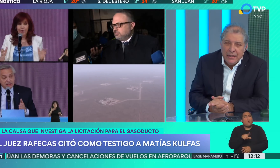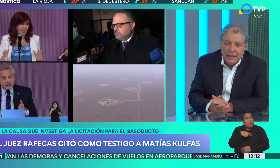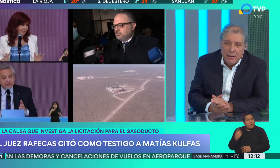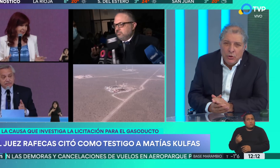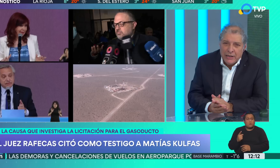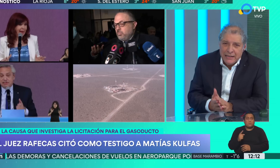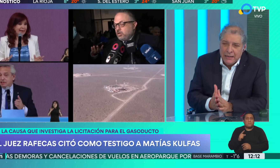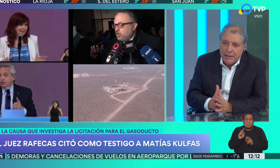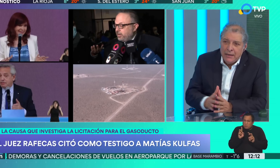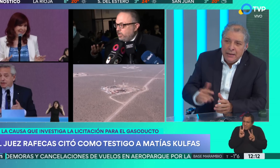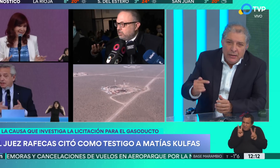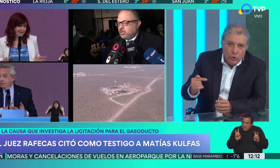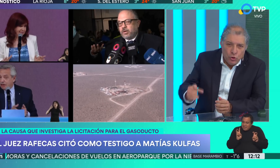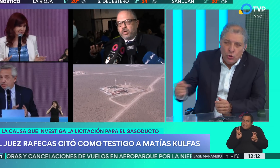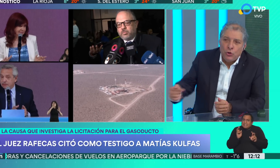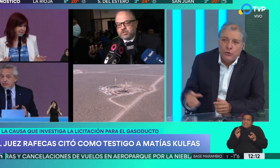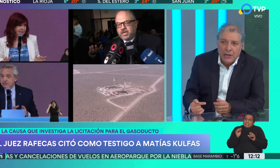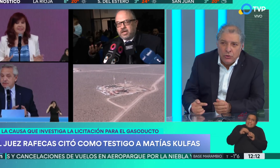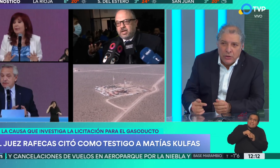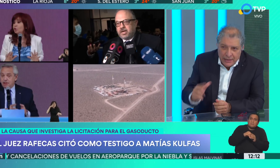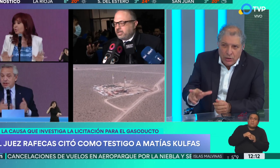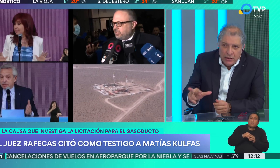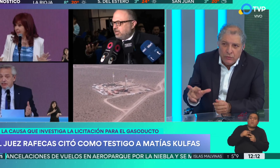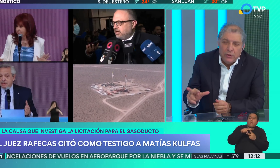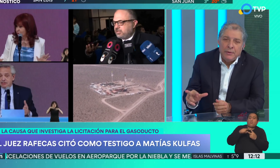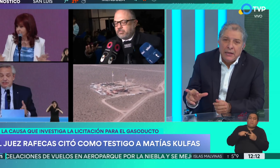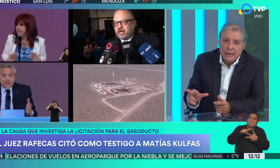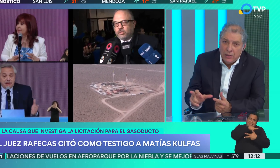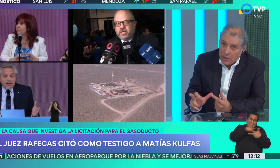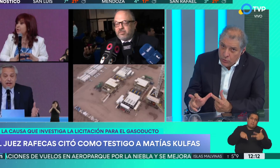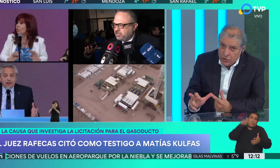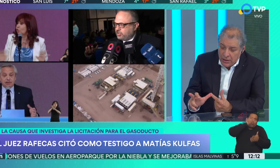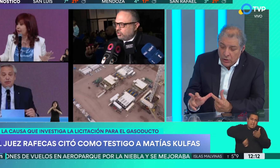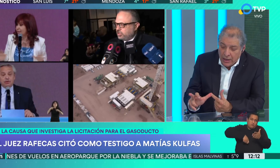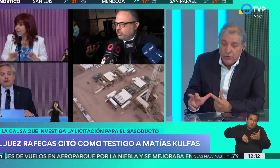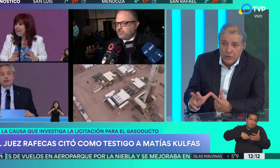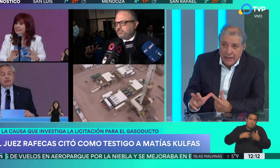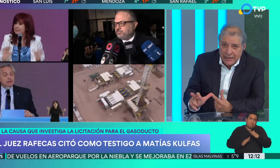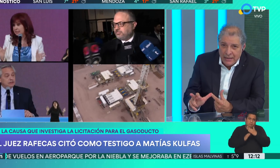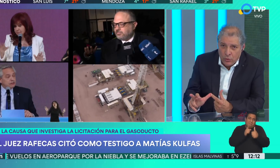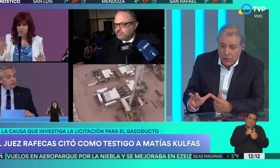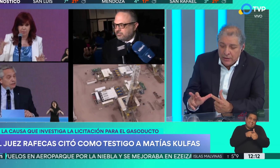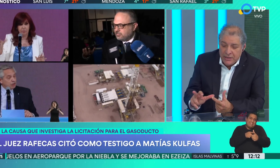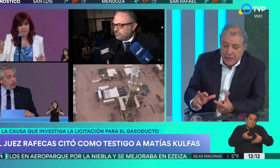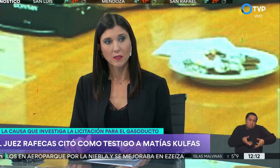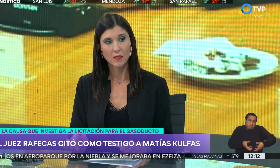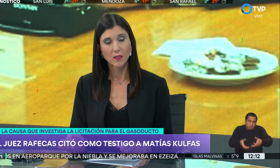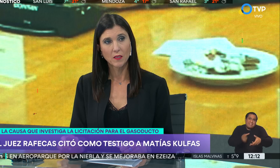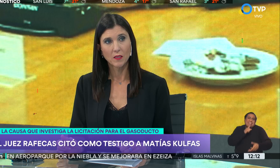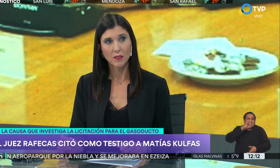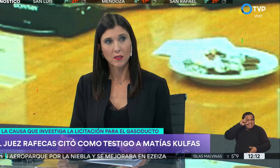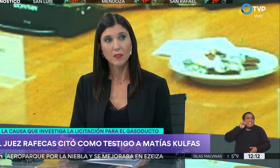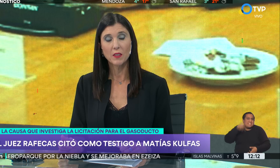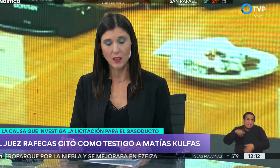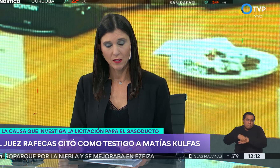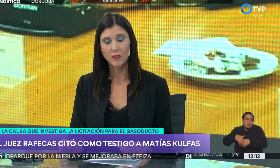en este tema, Vero, que es el tema de los otros dos contratos. Hay tres contratos fundamentales de esta obra. Uno es el de los caños, que se le adjudicó a Techin. Otro